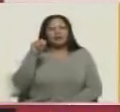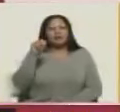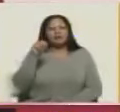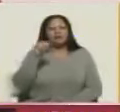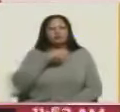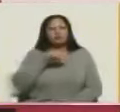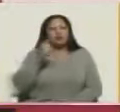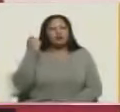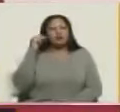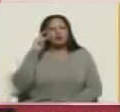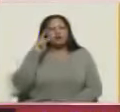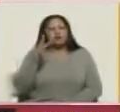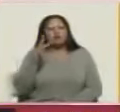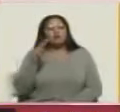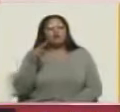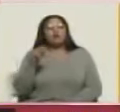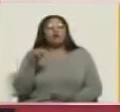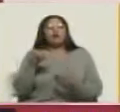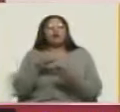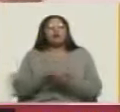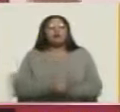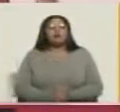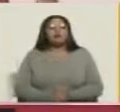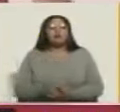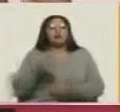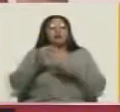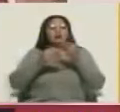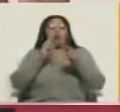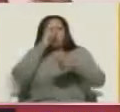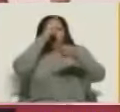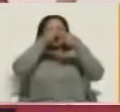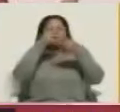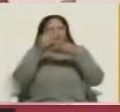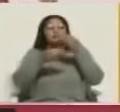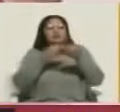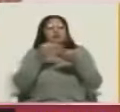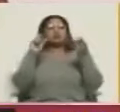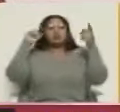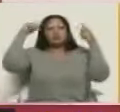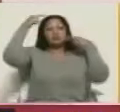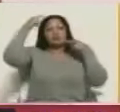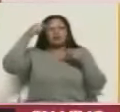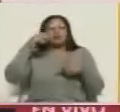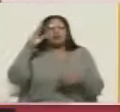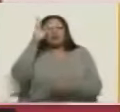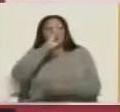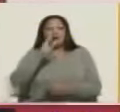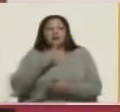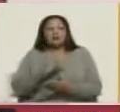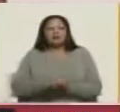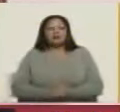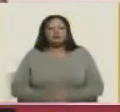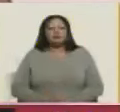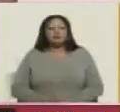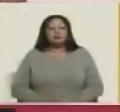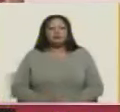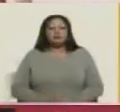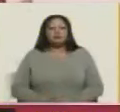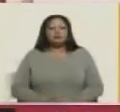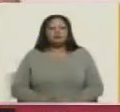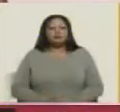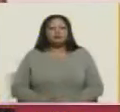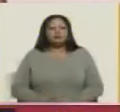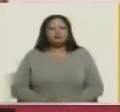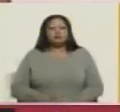en Sabaneta, estaba en el homenaje, hermoso homenaje que se le hizo al comandante Hugo Chávez, allá en su